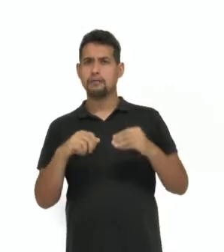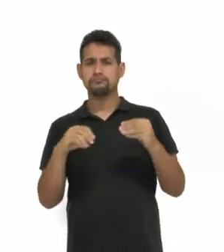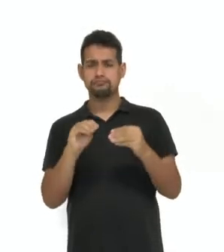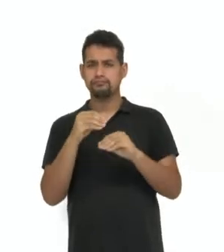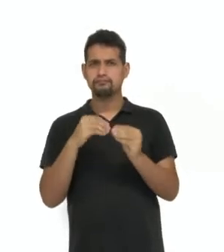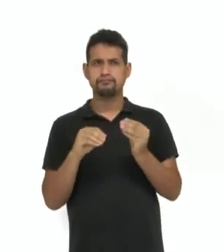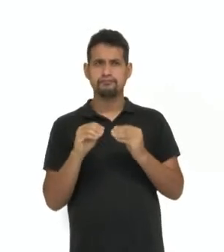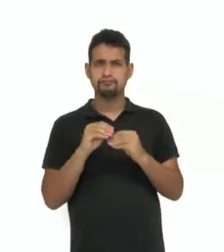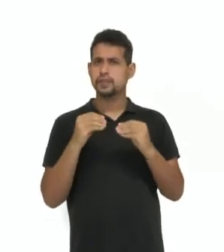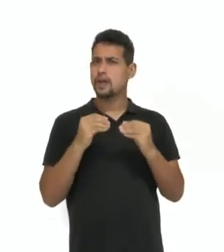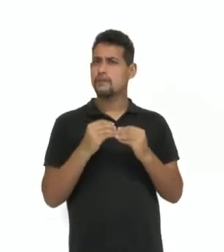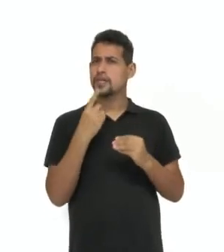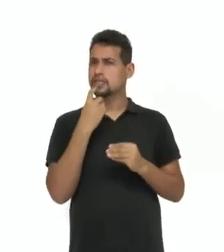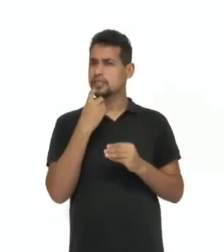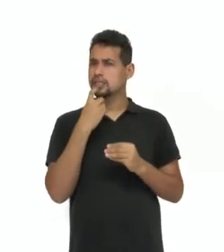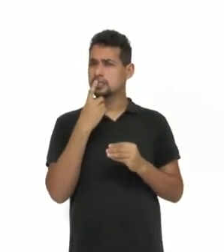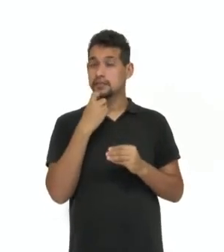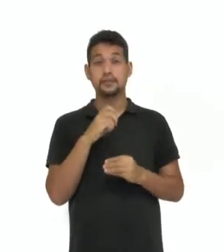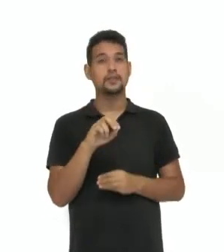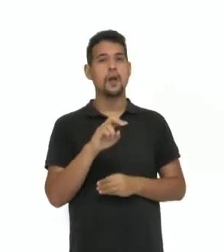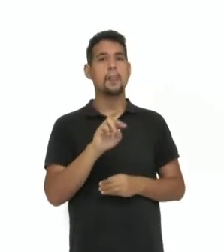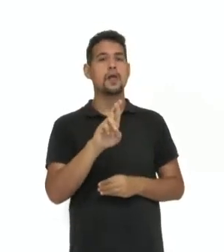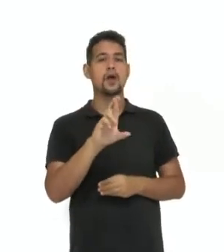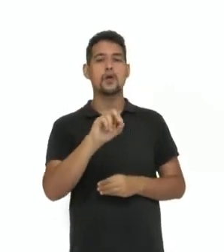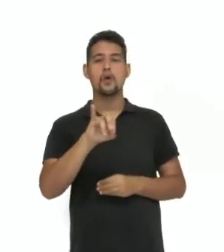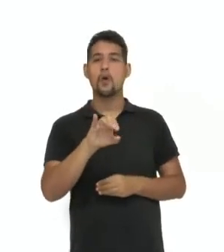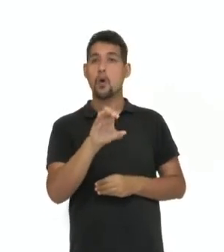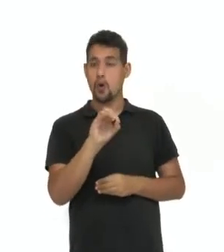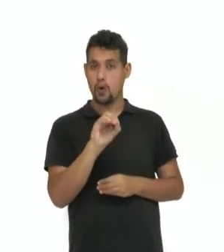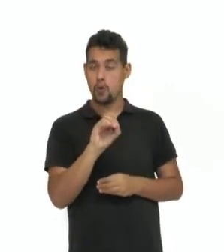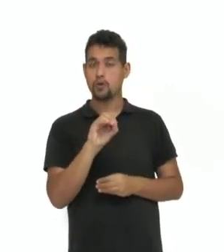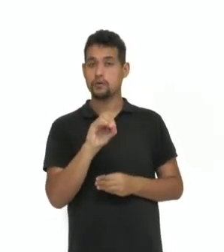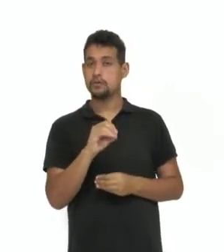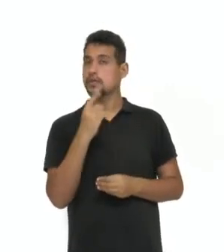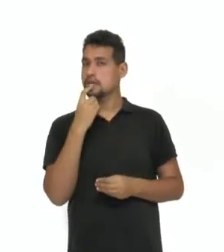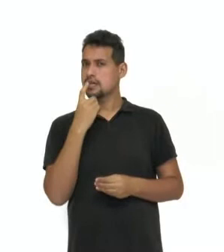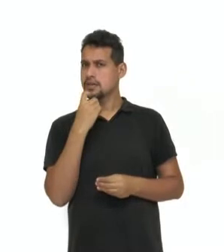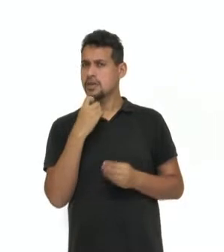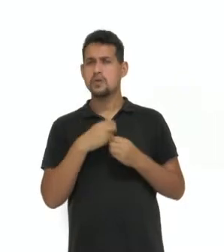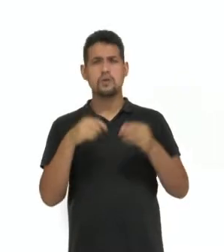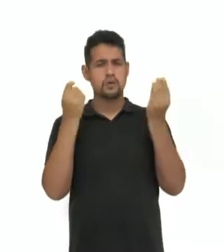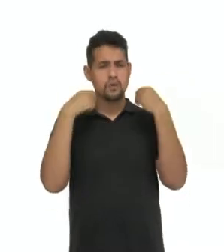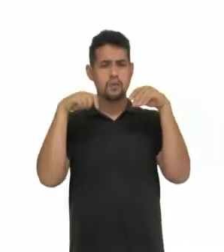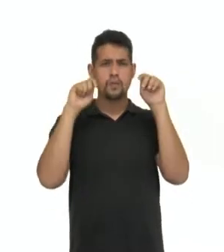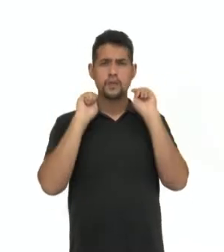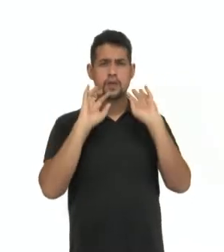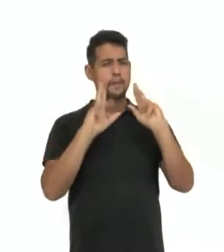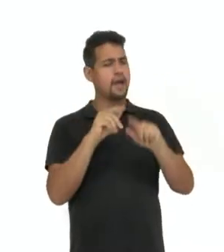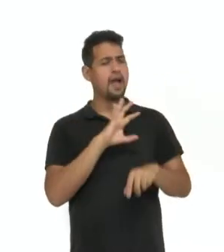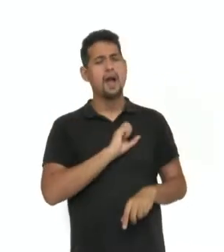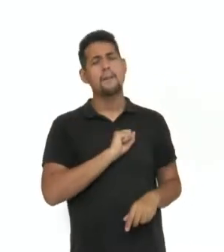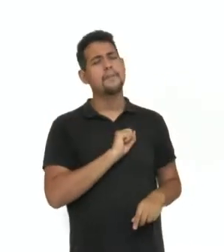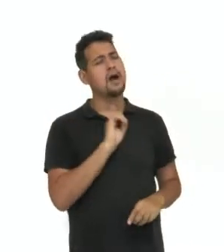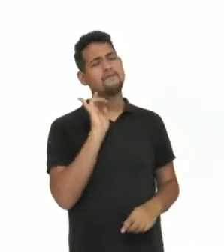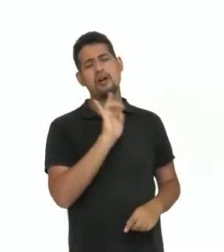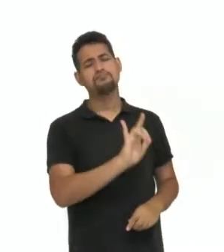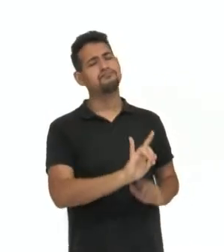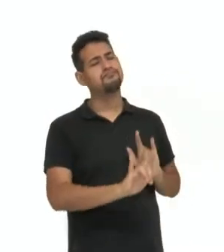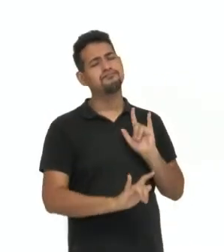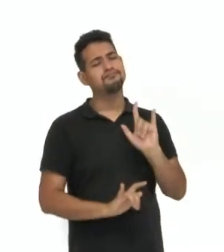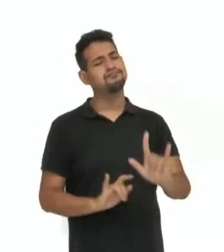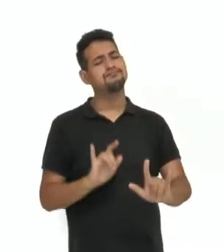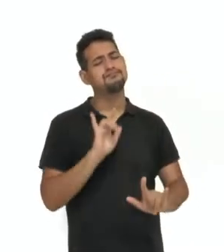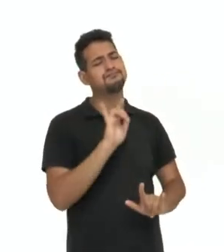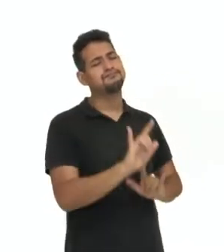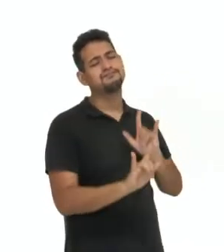terciopelo rojo. De tanto lucir de caperuza, todo el mundo la llamaba